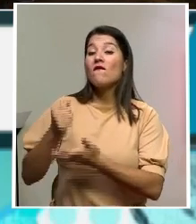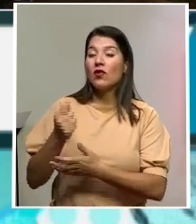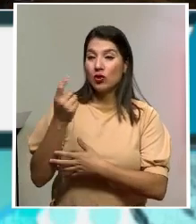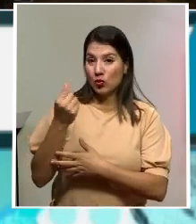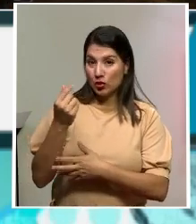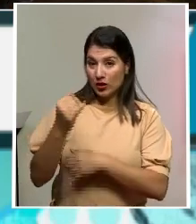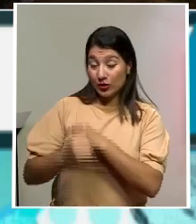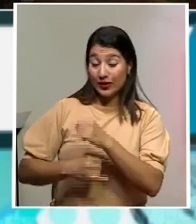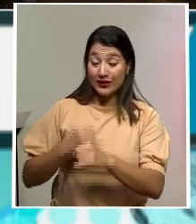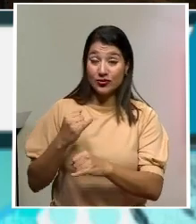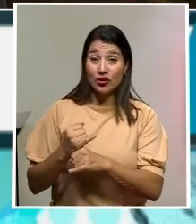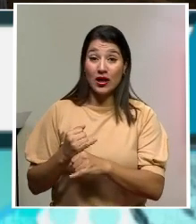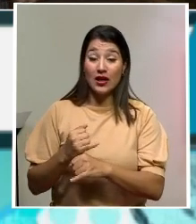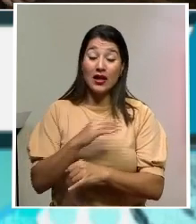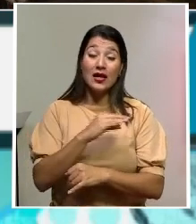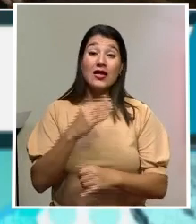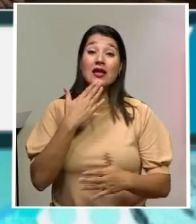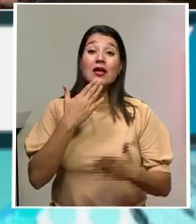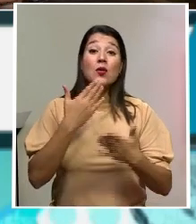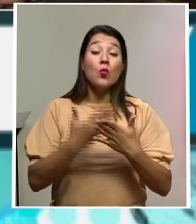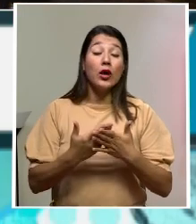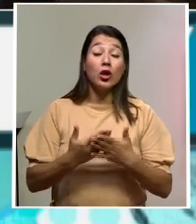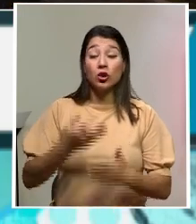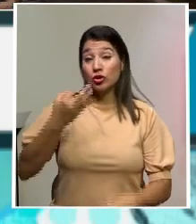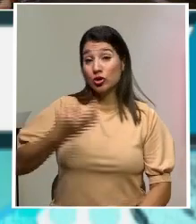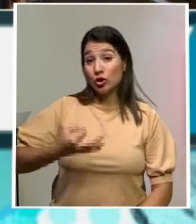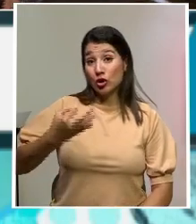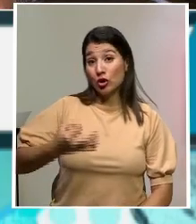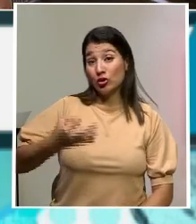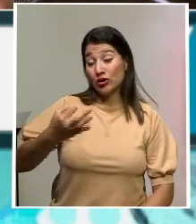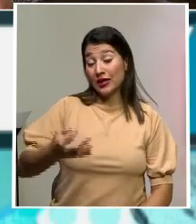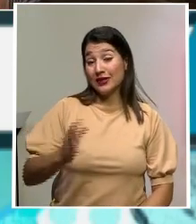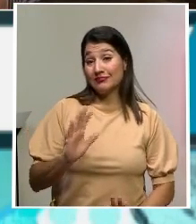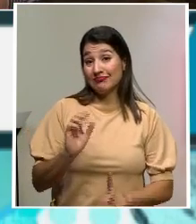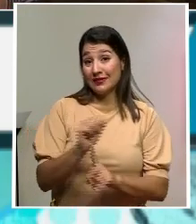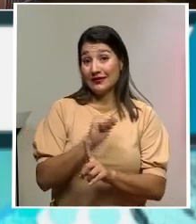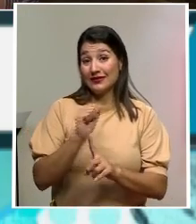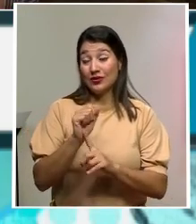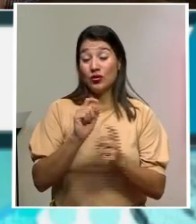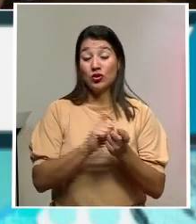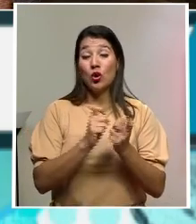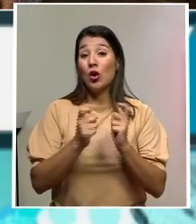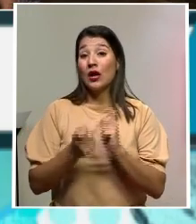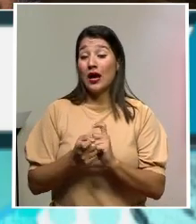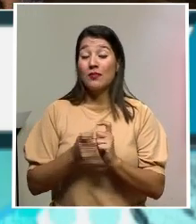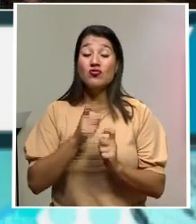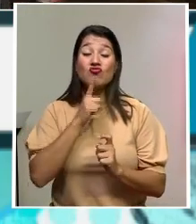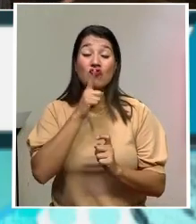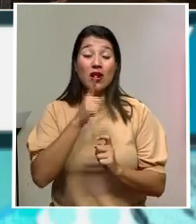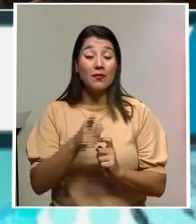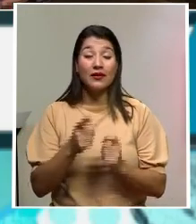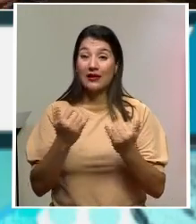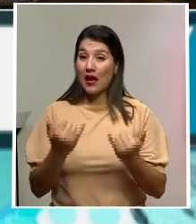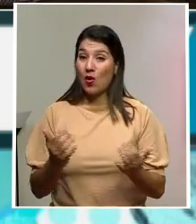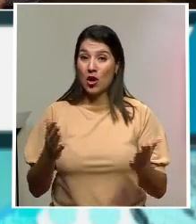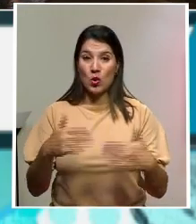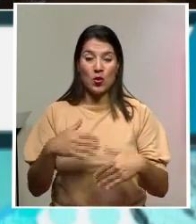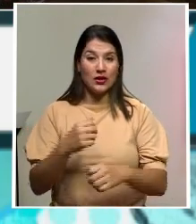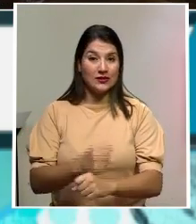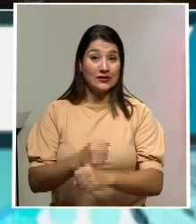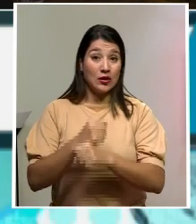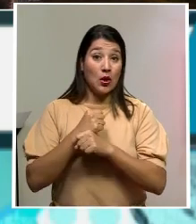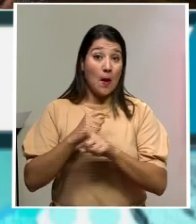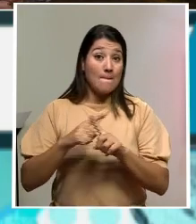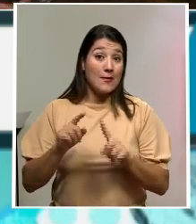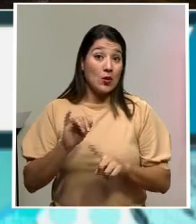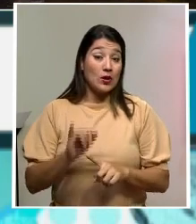bueno, evidentemente día con día pues cambia, realmente la situación es bastante inestable, pero bueno, es lo que